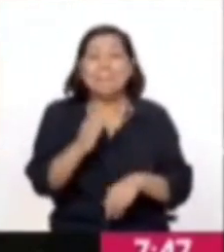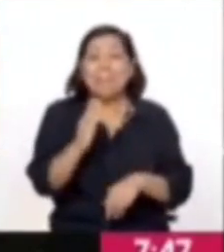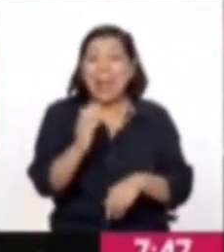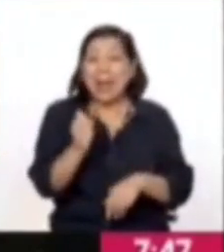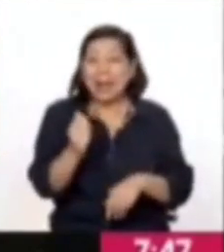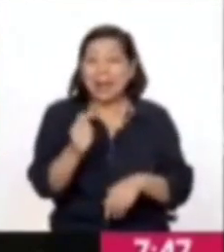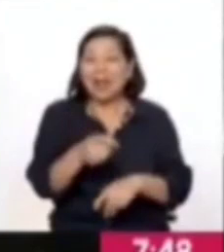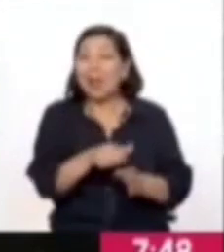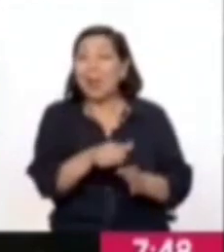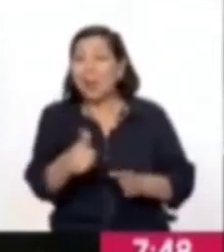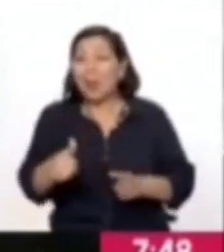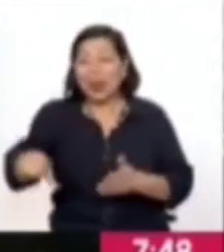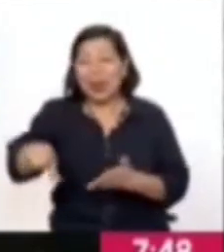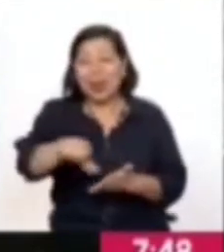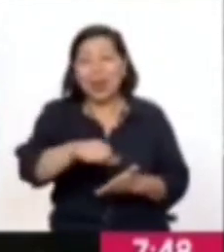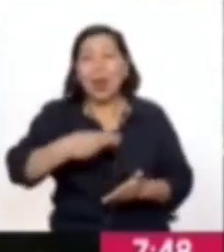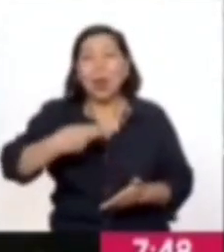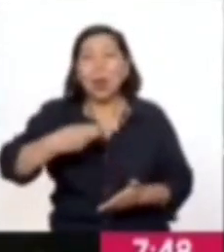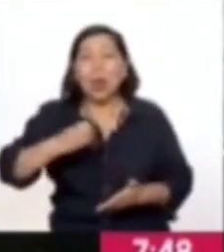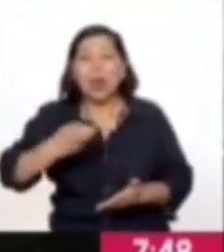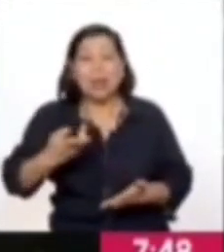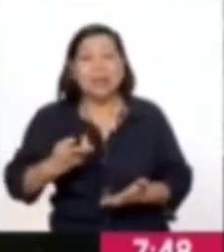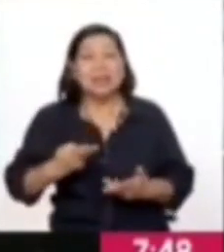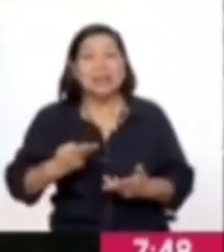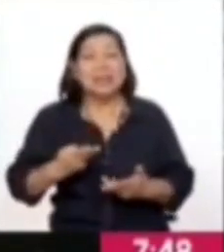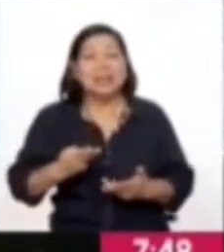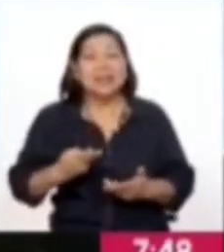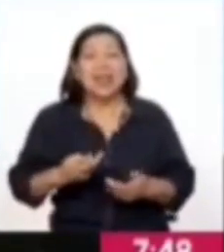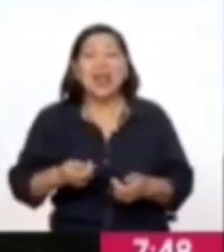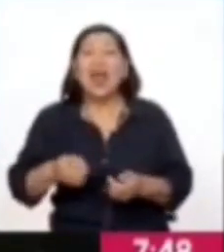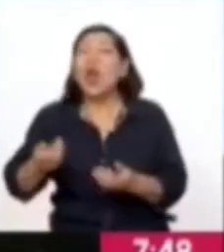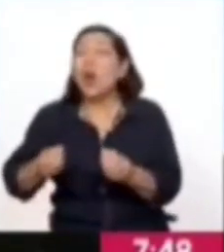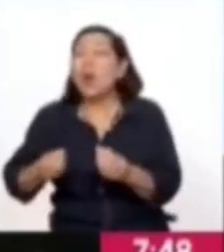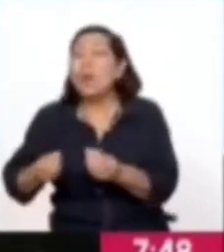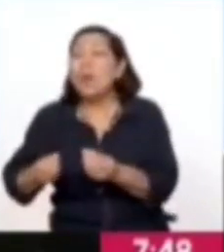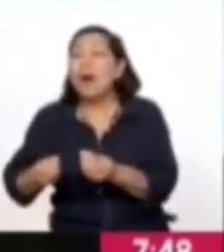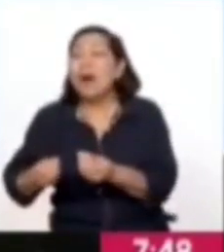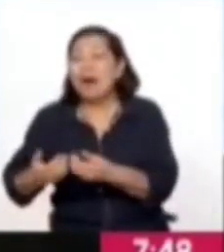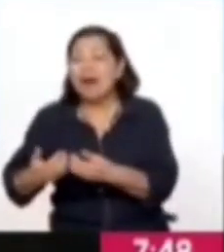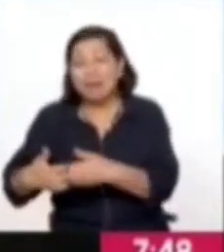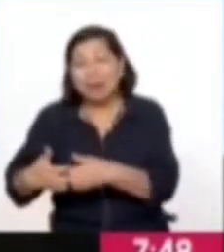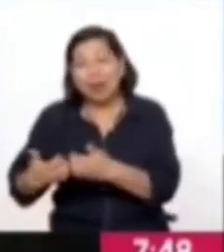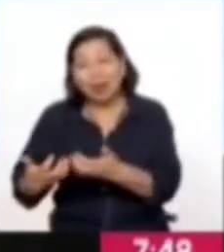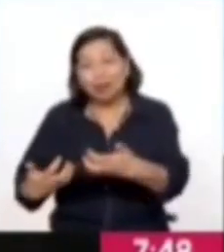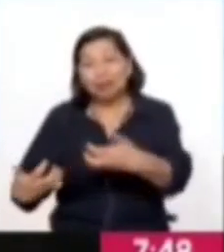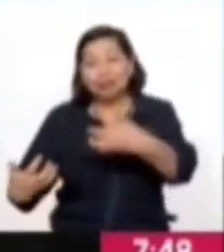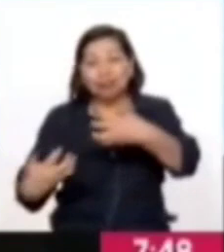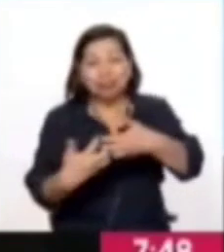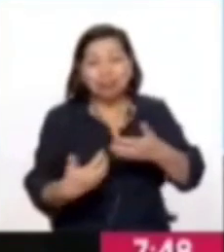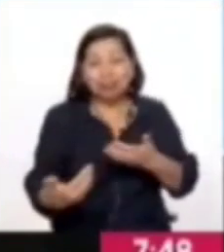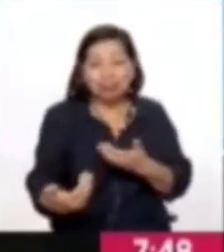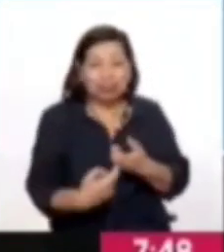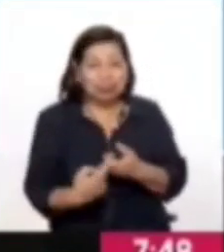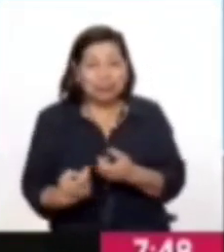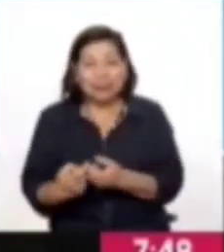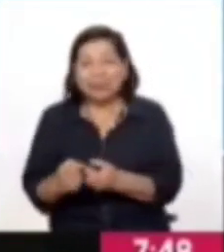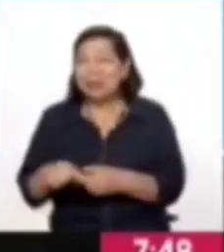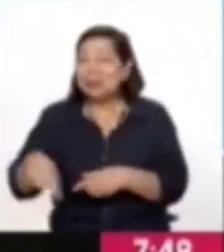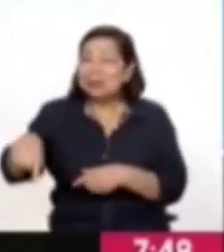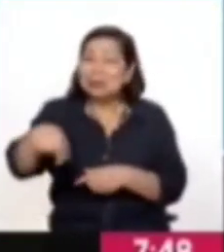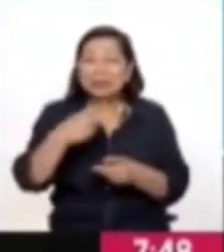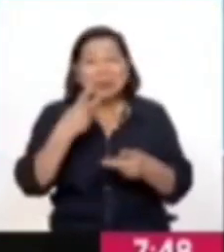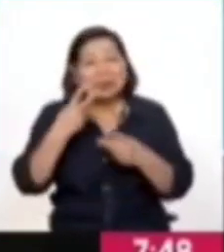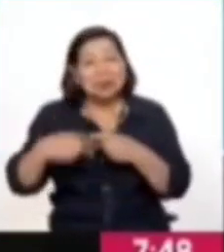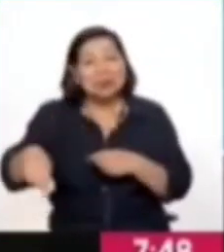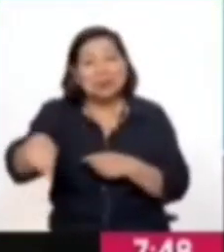Sí. también va a Huacachina, Exacto. visita las bodegas. Es decir, hay una relación, ¿no? Son como circuitos, incluso